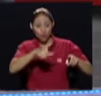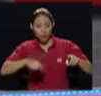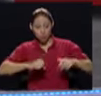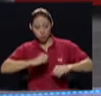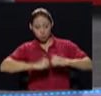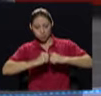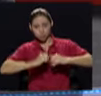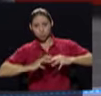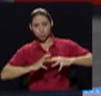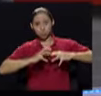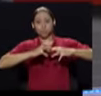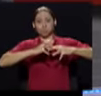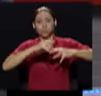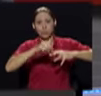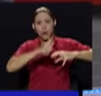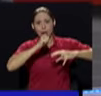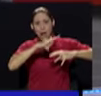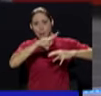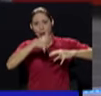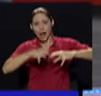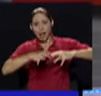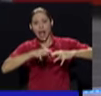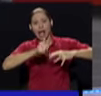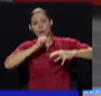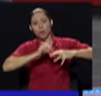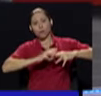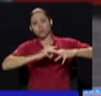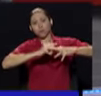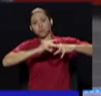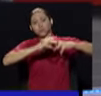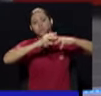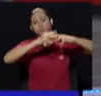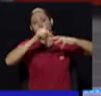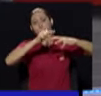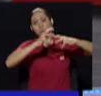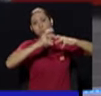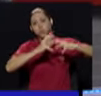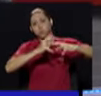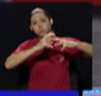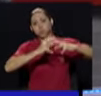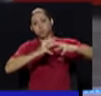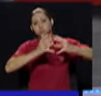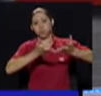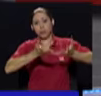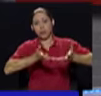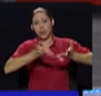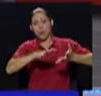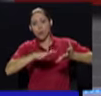represas, el acumular grandes cantidades de agua que tienen un peso importante,